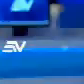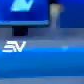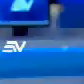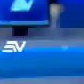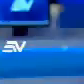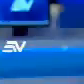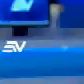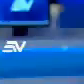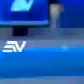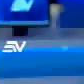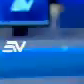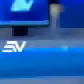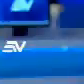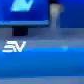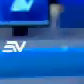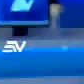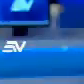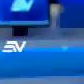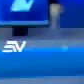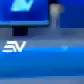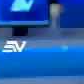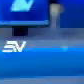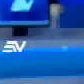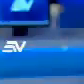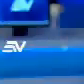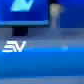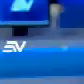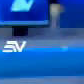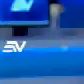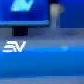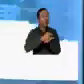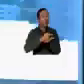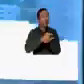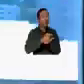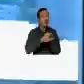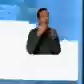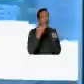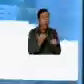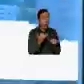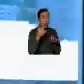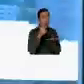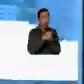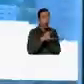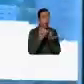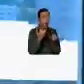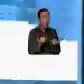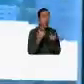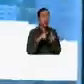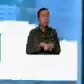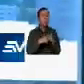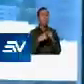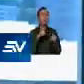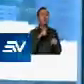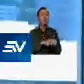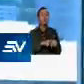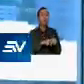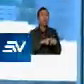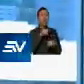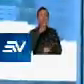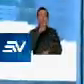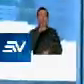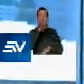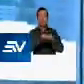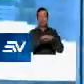Mediodía anunciaron las autoridades nacionales. Mucha atención. Tarde de hoy, el toque de queda empieza a las 16